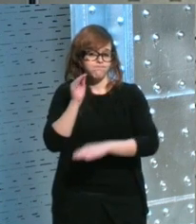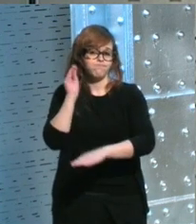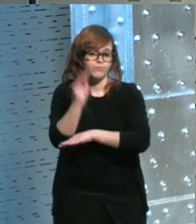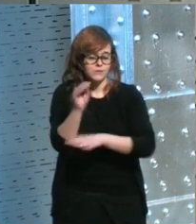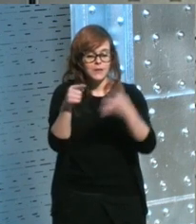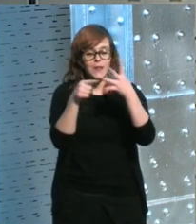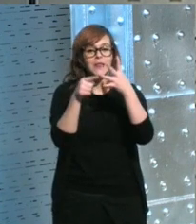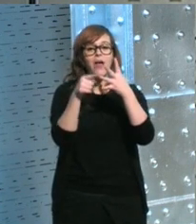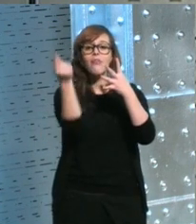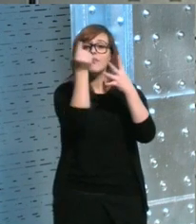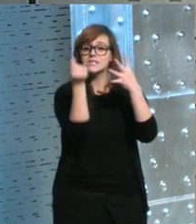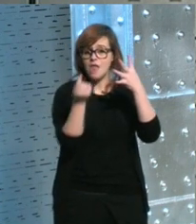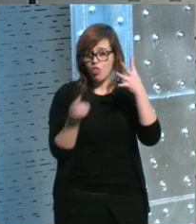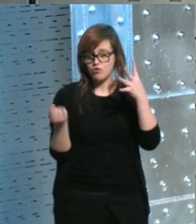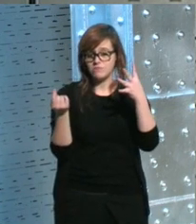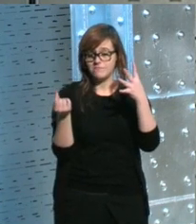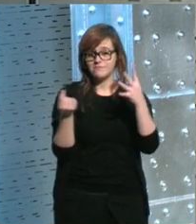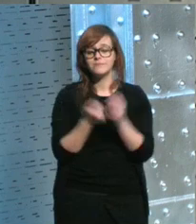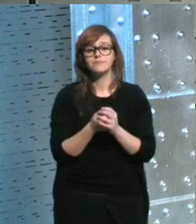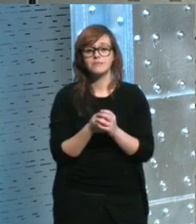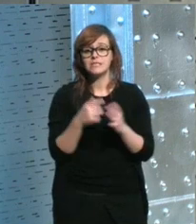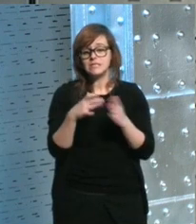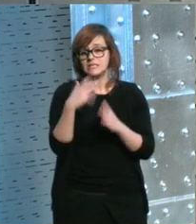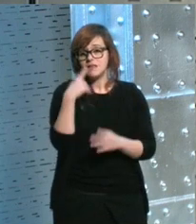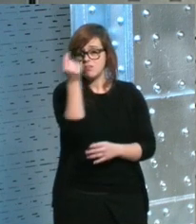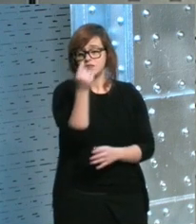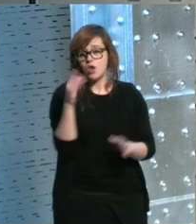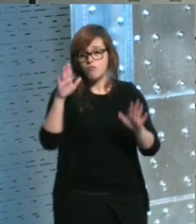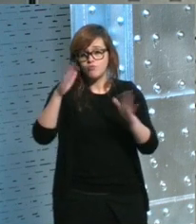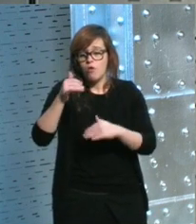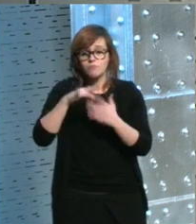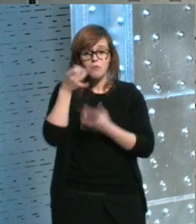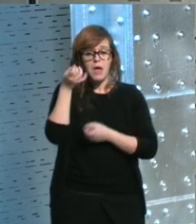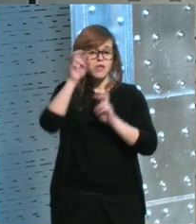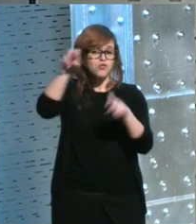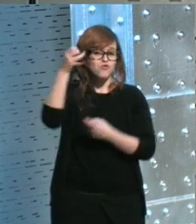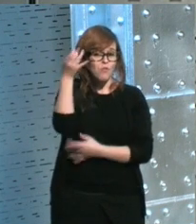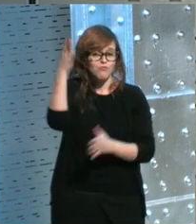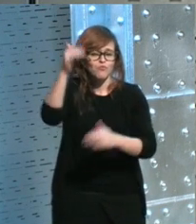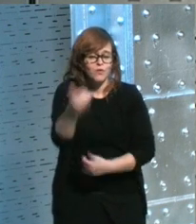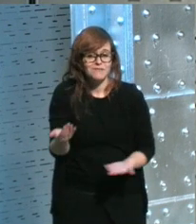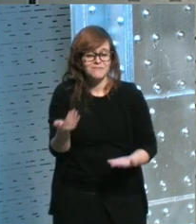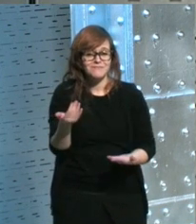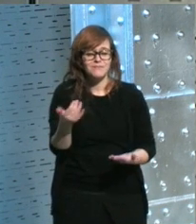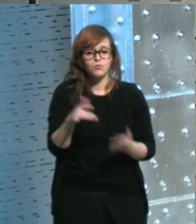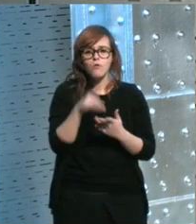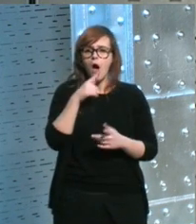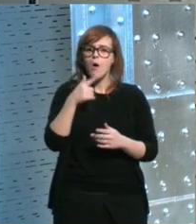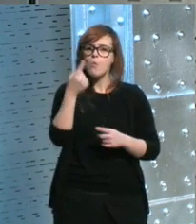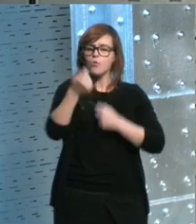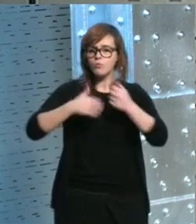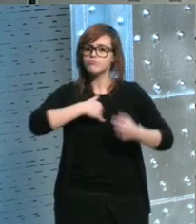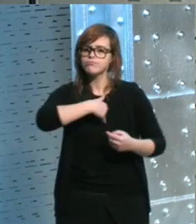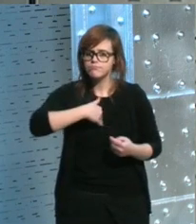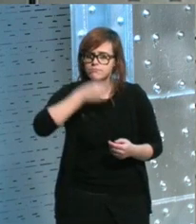falta diseñadores, sin lo cual no hay mucha innovación y tienen un papel cada vez más importante. Hace